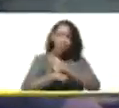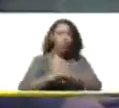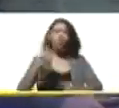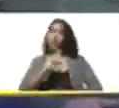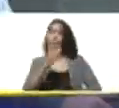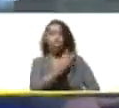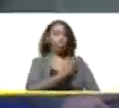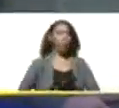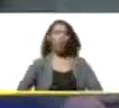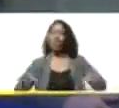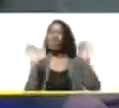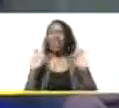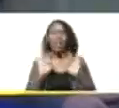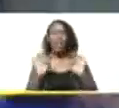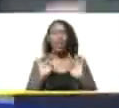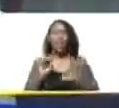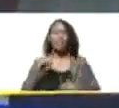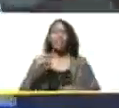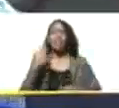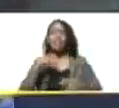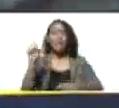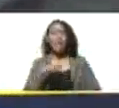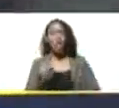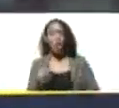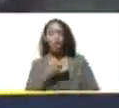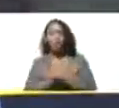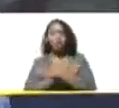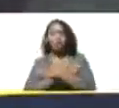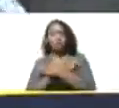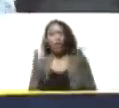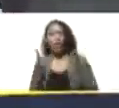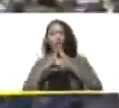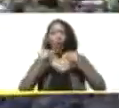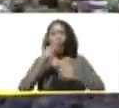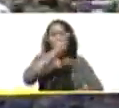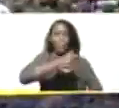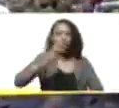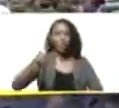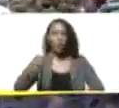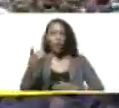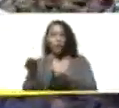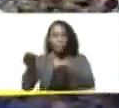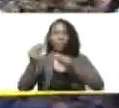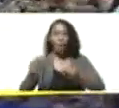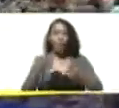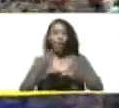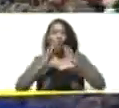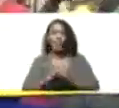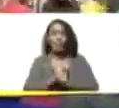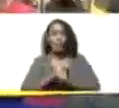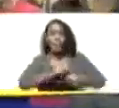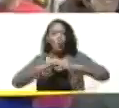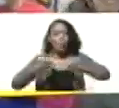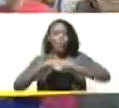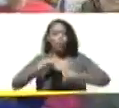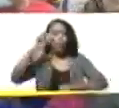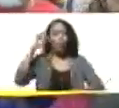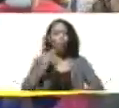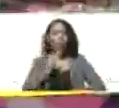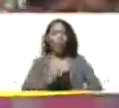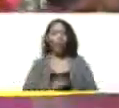soy dueño de nada, sino servidor de todos los ciudadanos que le han dado la confianza al movimiento